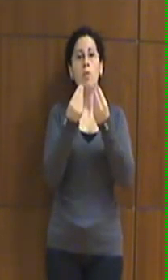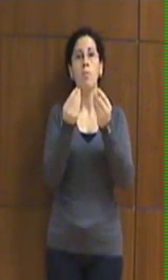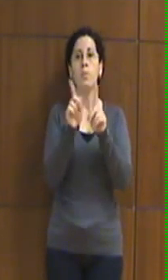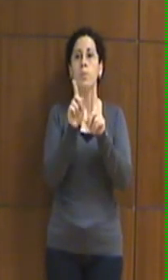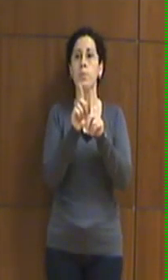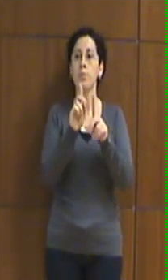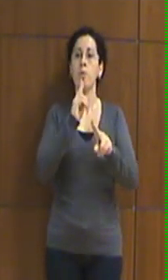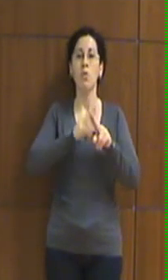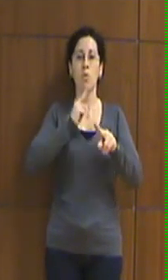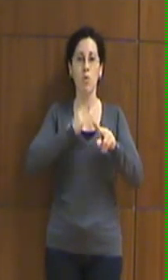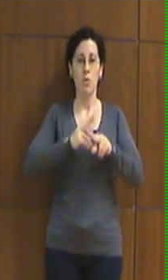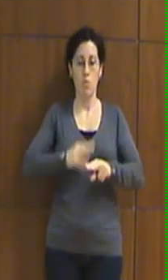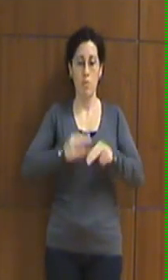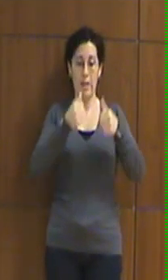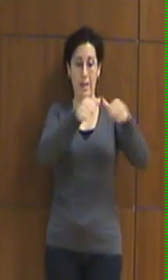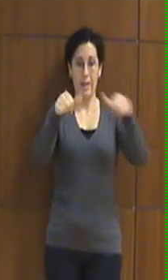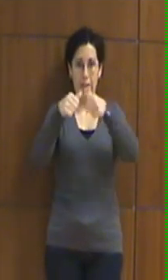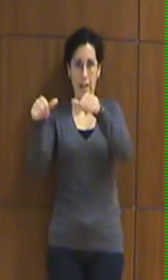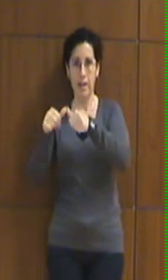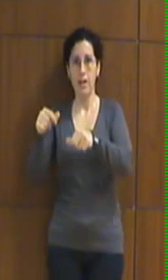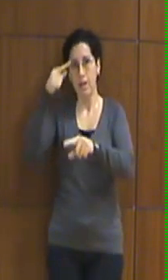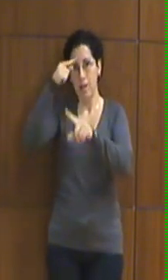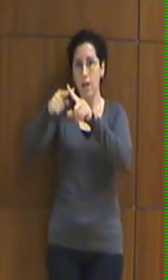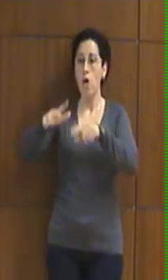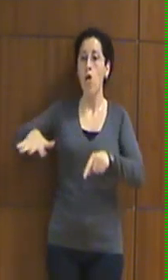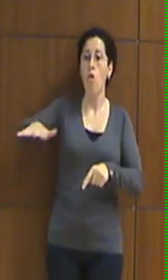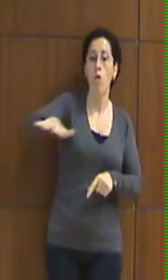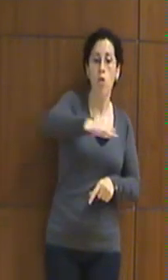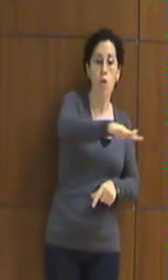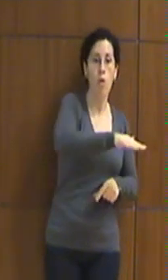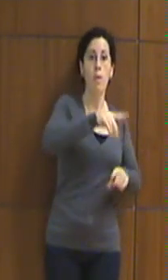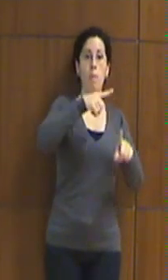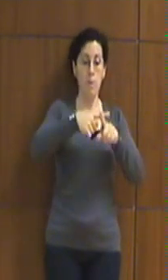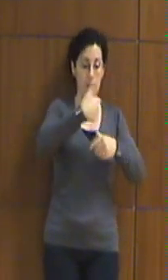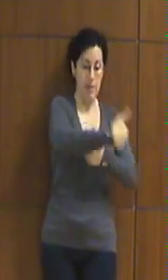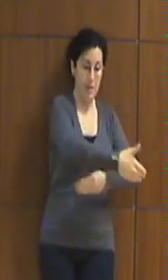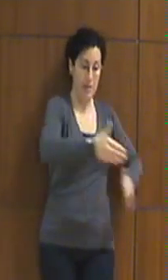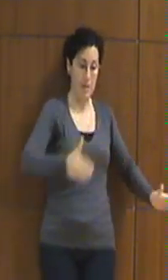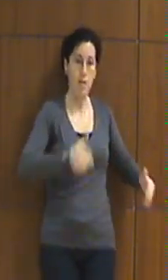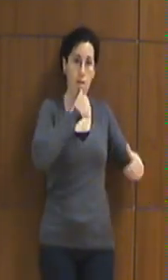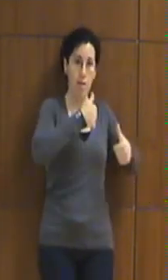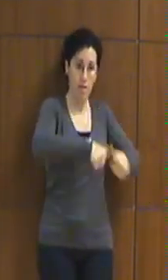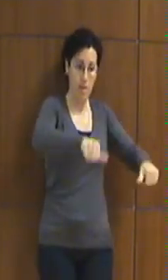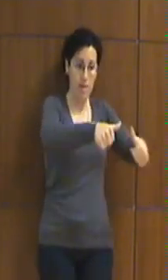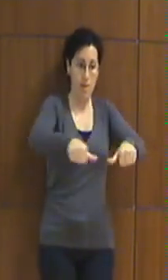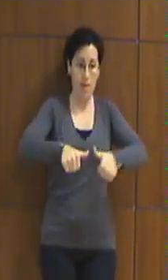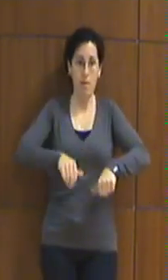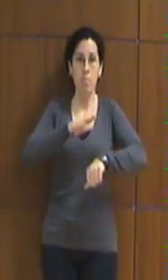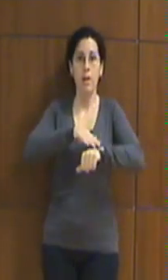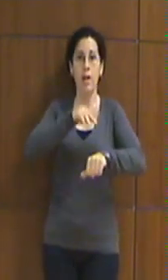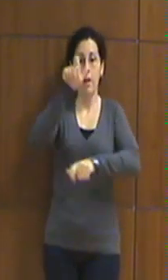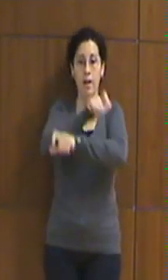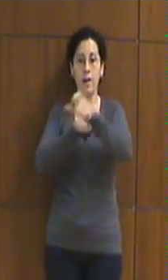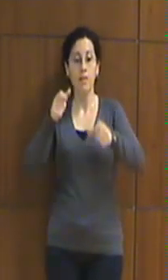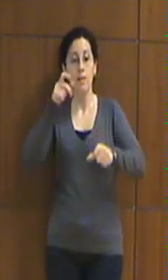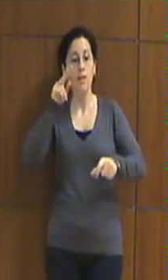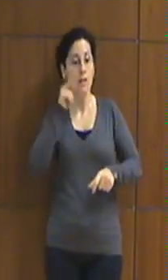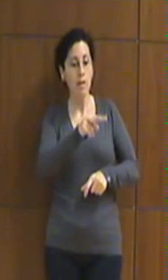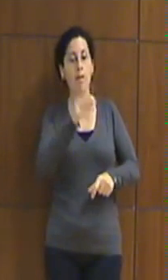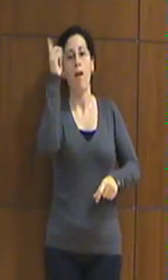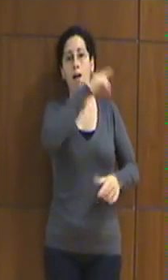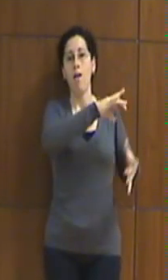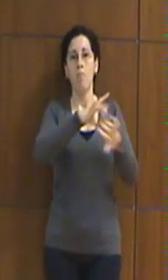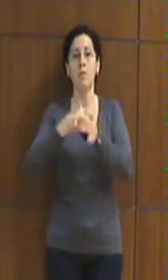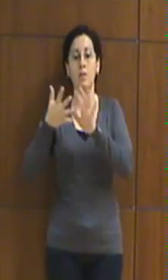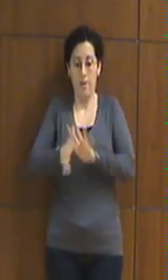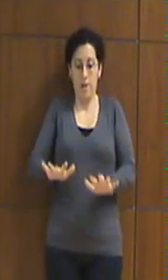que se marcaban tanto en las ubicaciones como en los palés de mercancías. Y lo que hemos conseguido es que no hace falta que ellos tecleen,